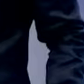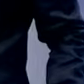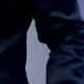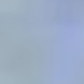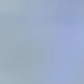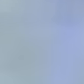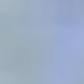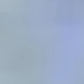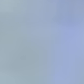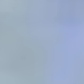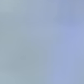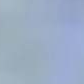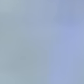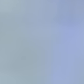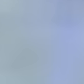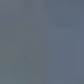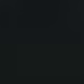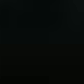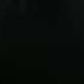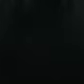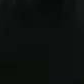después conversamos.